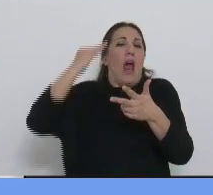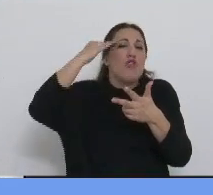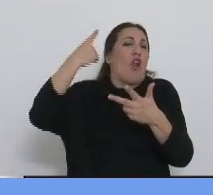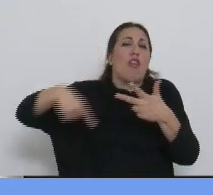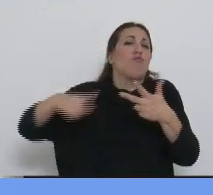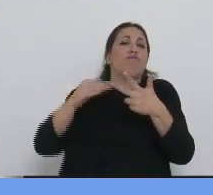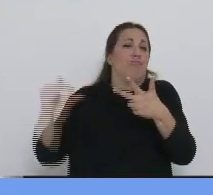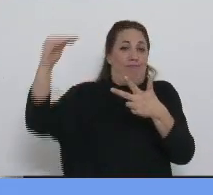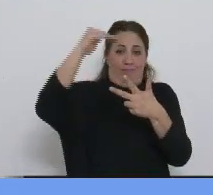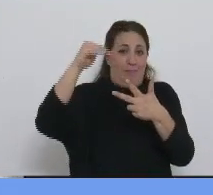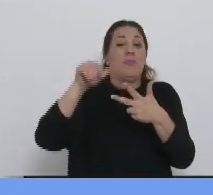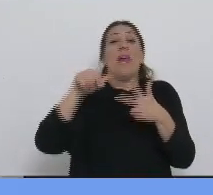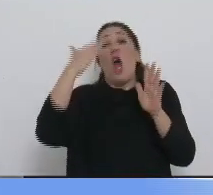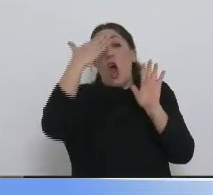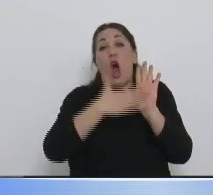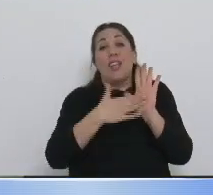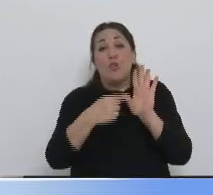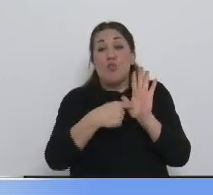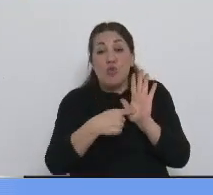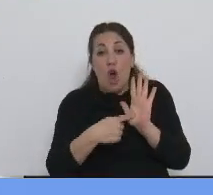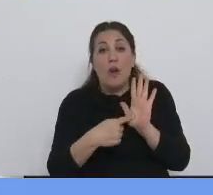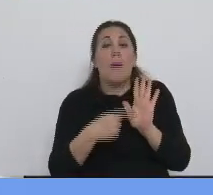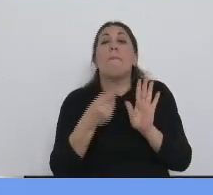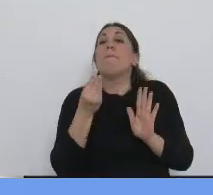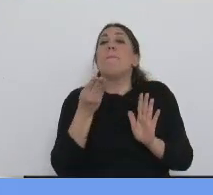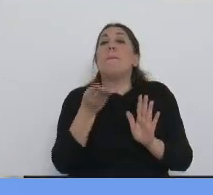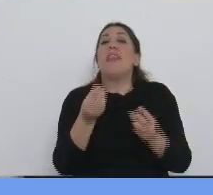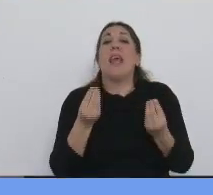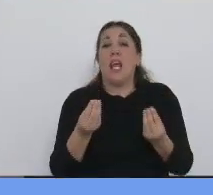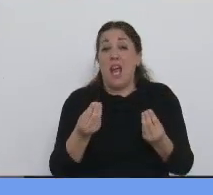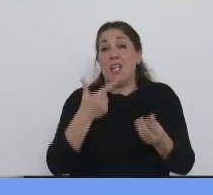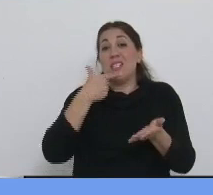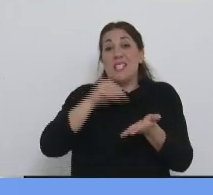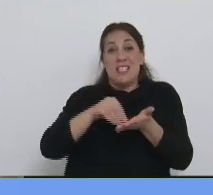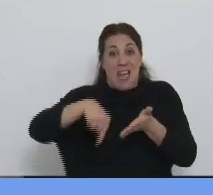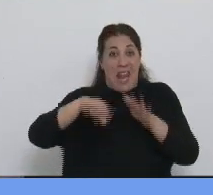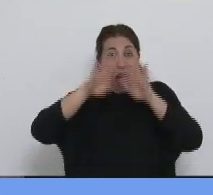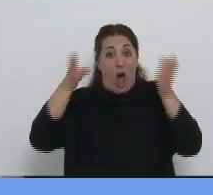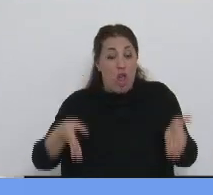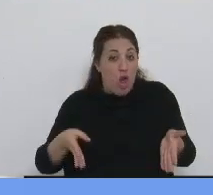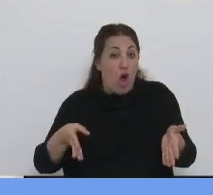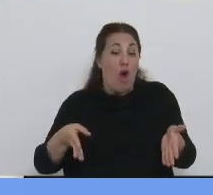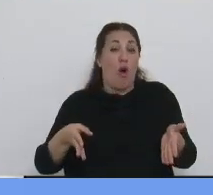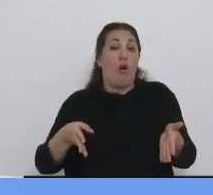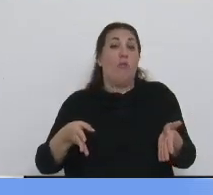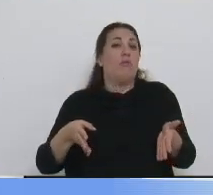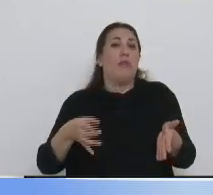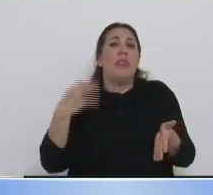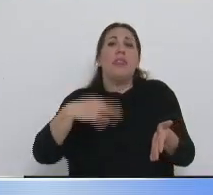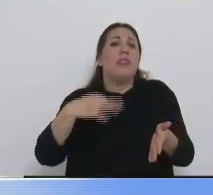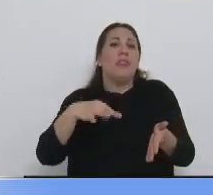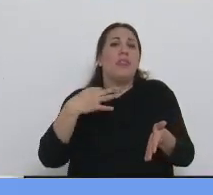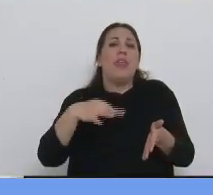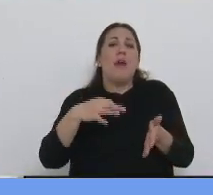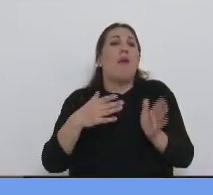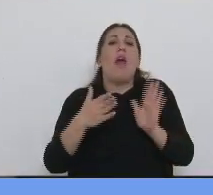la constitución pide que el senado la nación te garantice o de acuerdo o